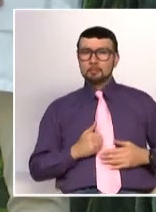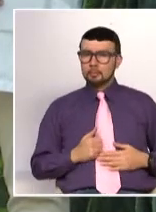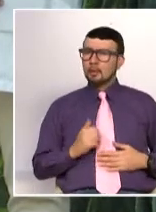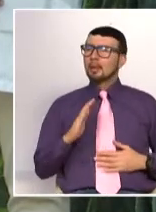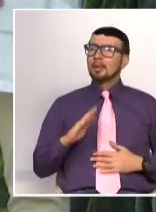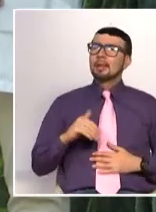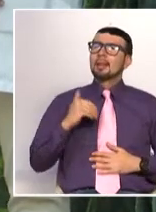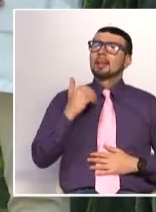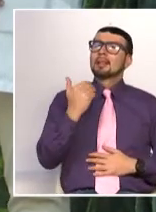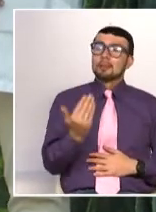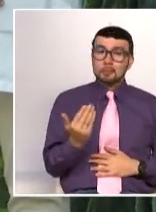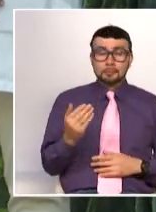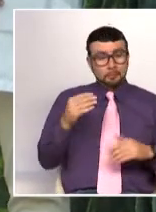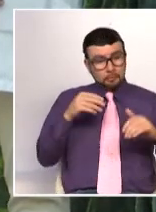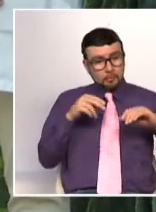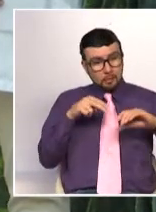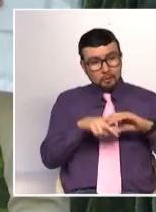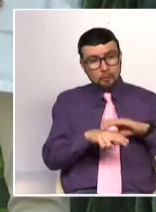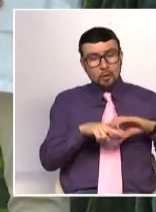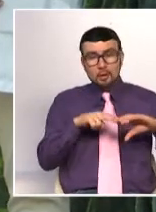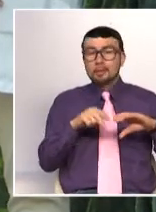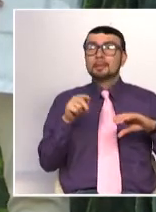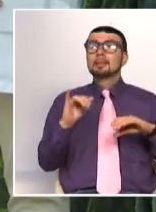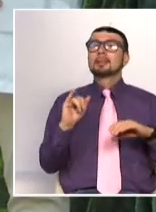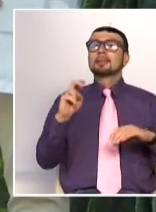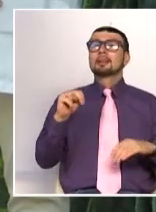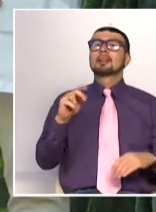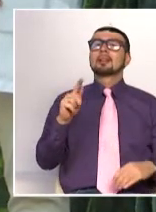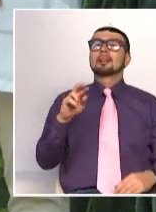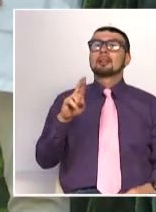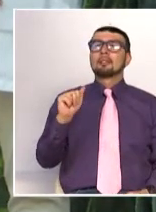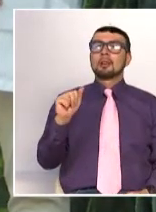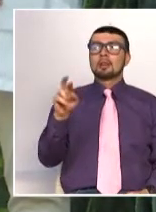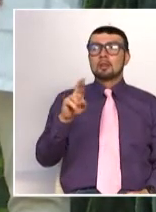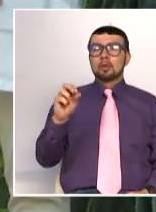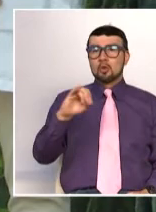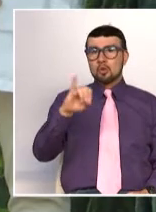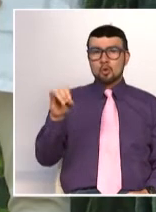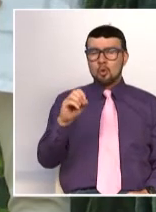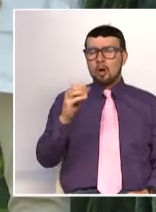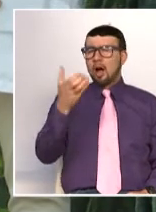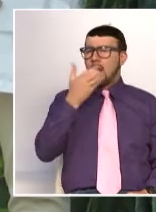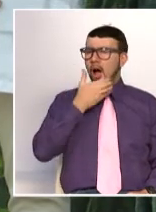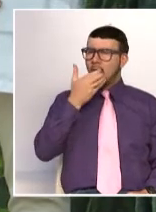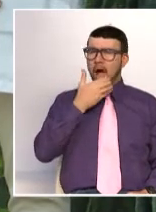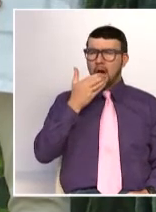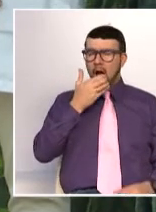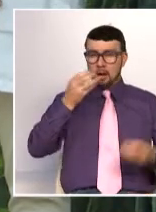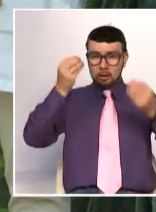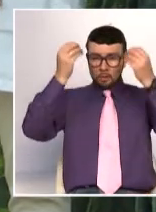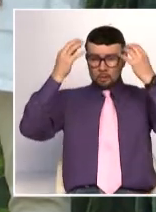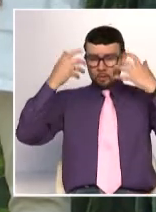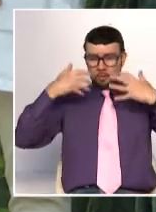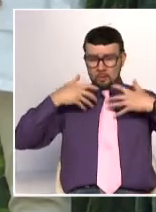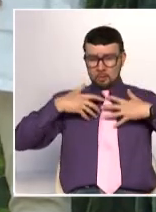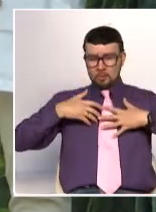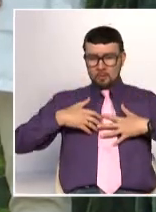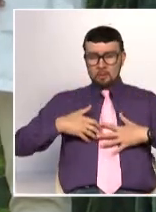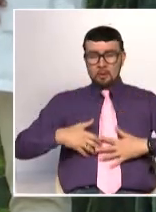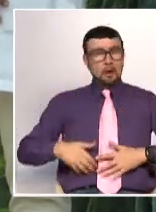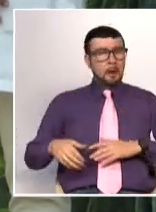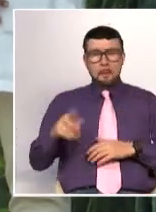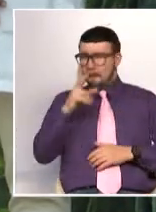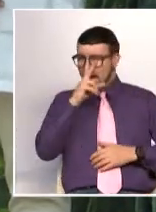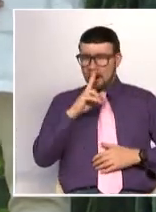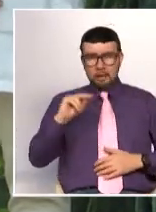pasa por una cabina de infrarrojo lejano que es una cabina donde se produce un calor interno equivalente a una fiebre de